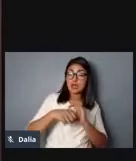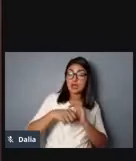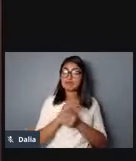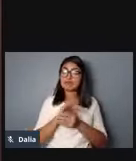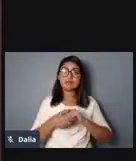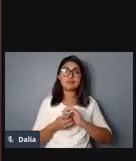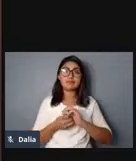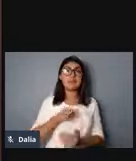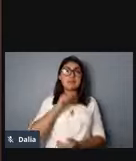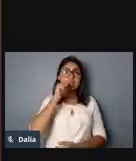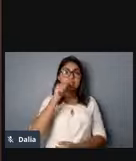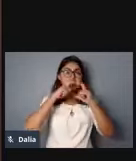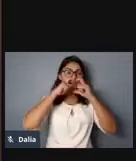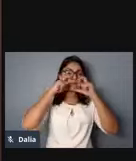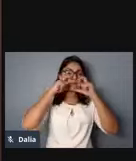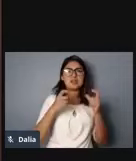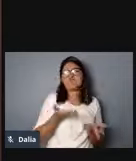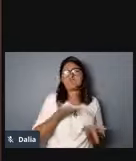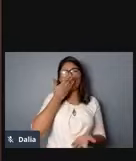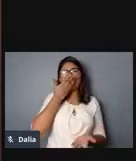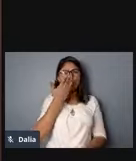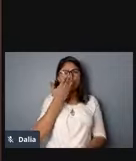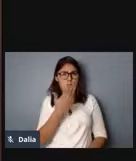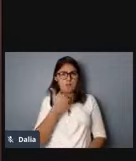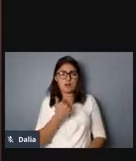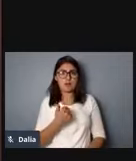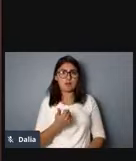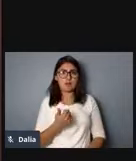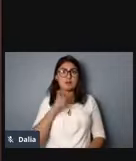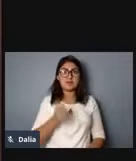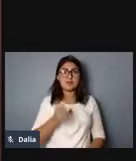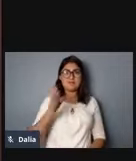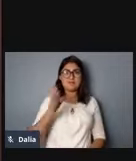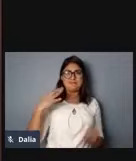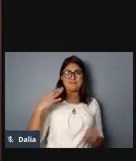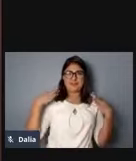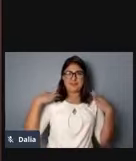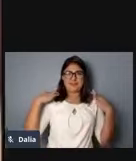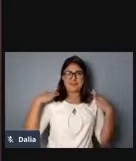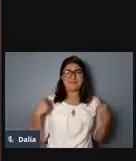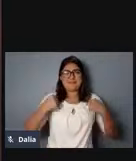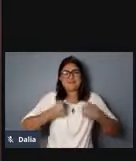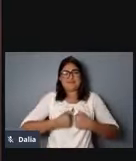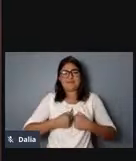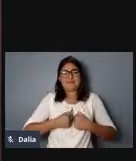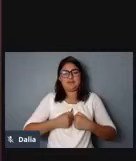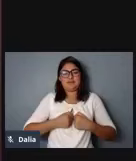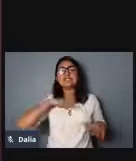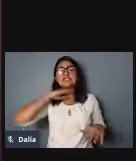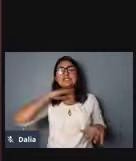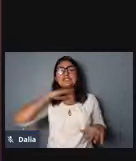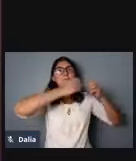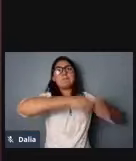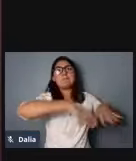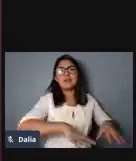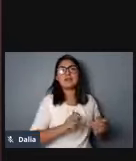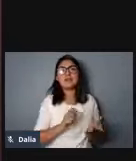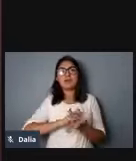como pierden el suéter, la lonchera, la lapicera, el lápiz, la pluma y la goma, pues también va a haber una